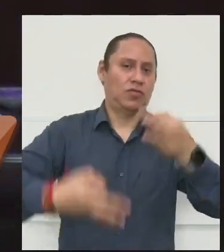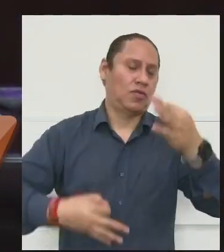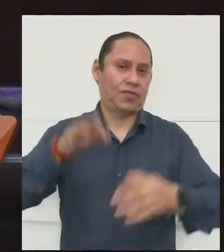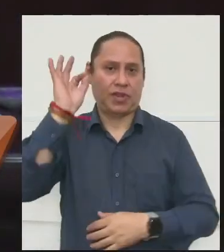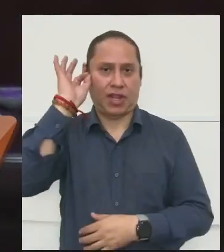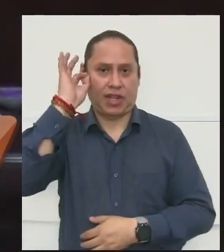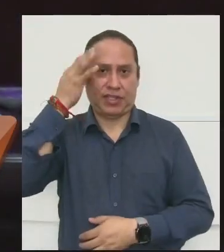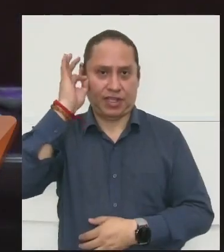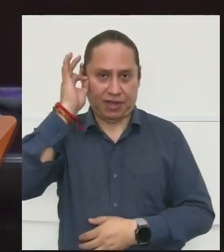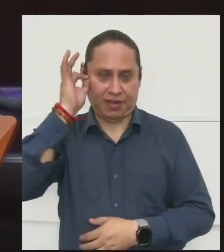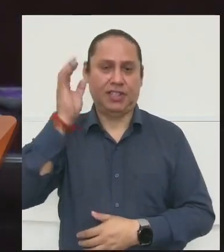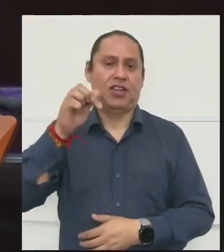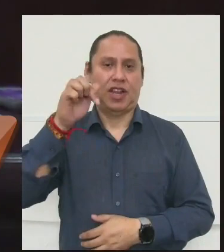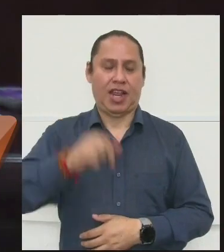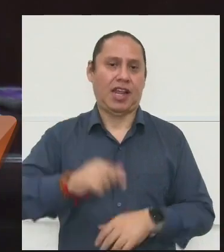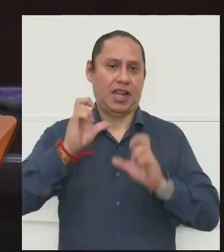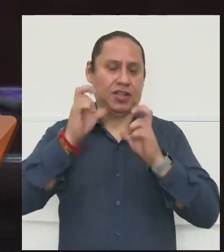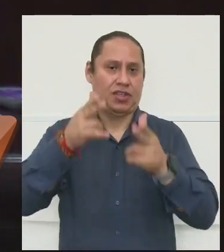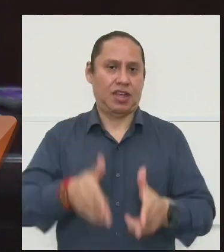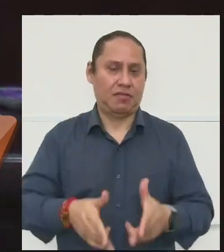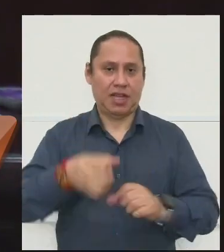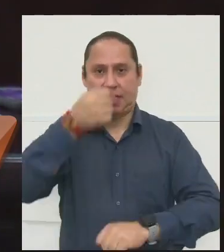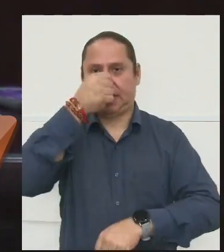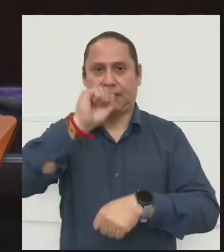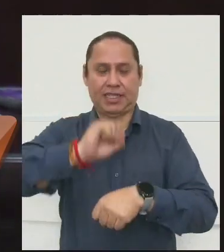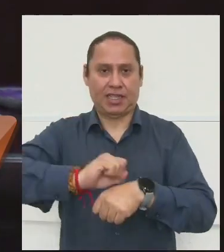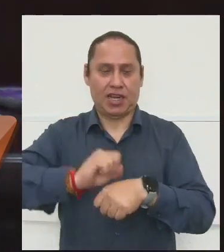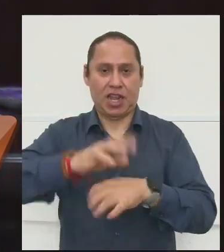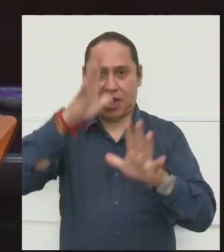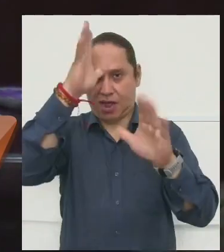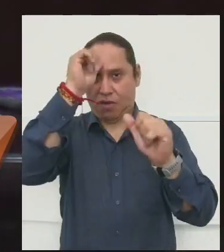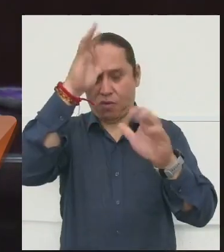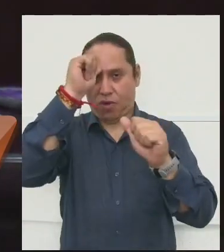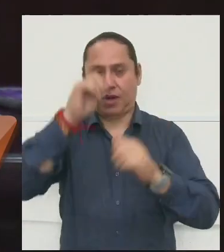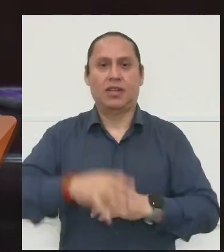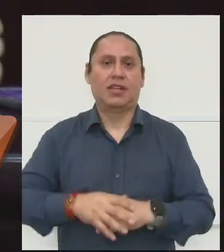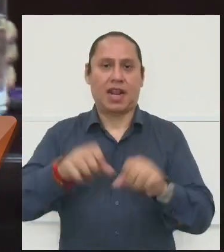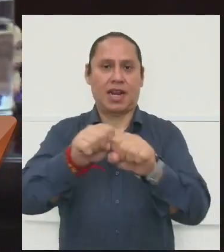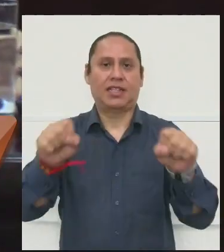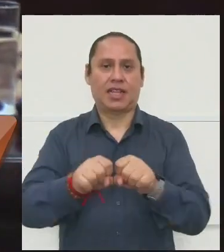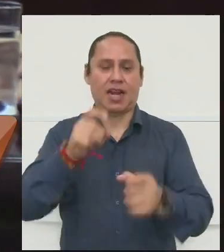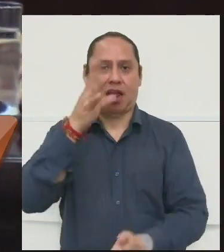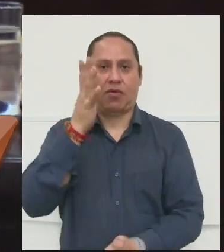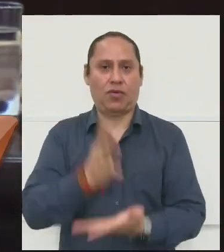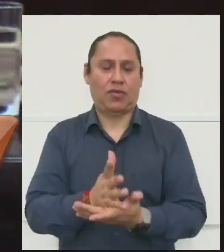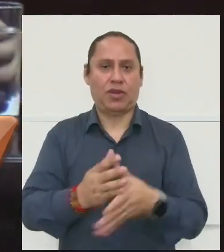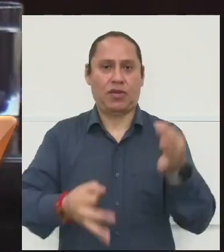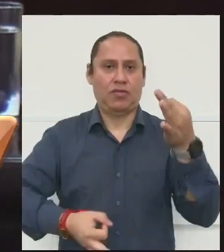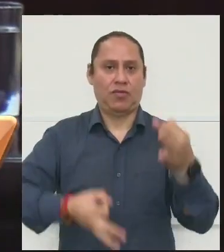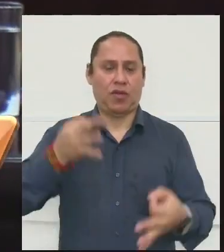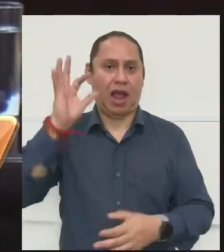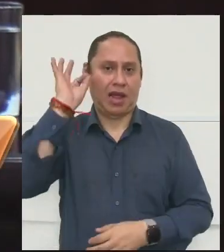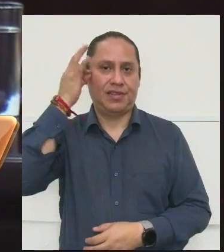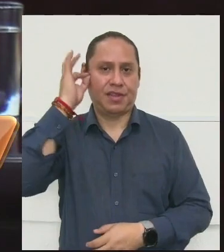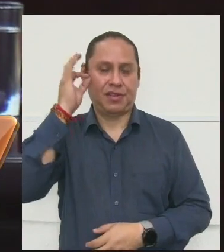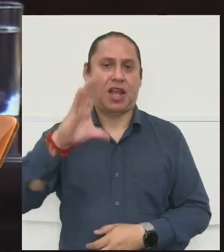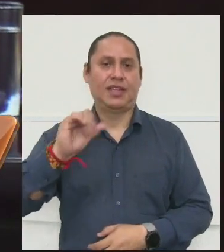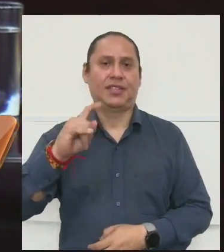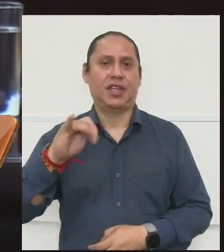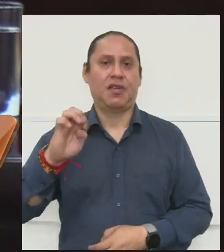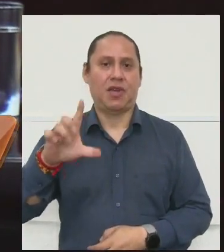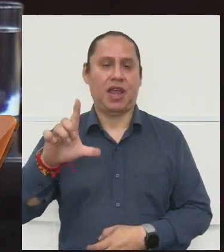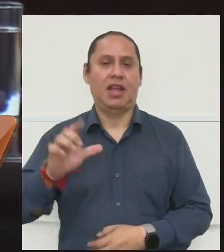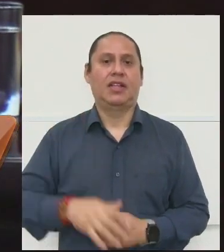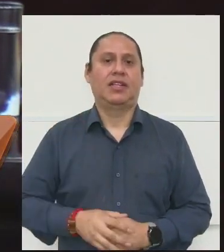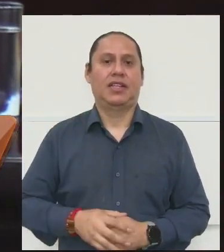servicio Civil del Estado de Chiapas secretaria de acuerdos de la sala única del tribunal de servicio Civil del poder